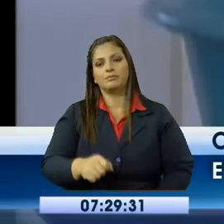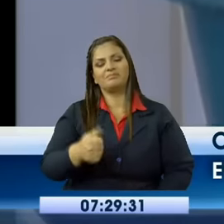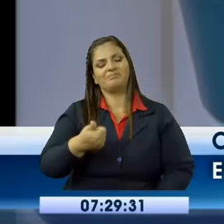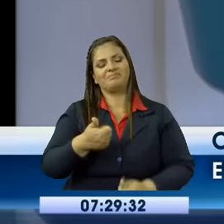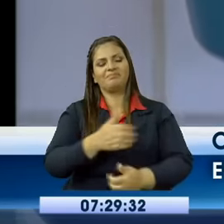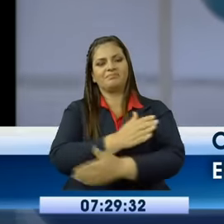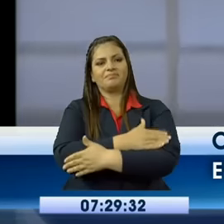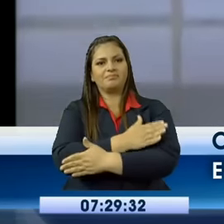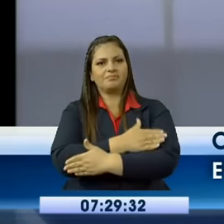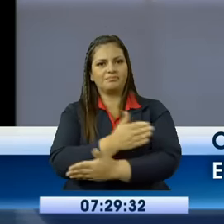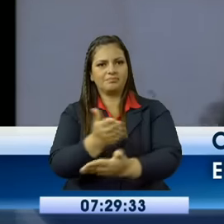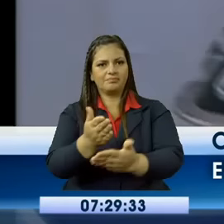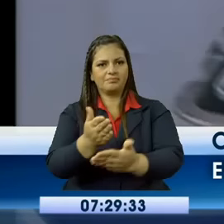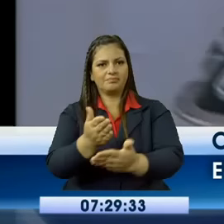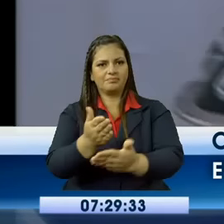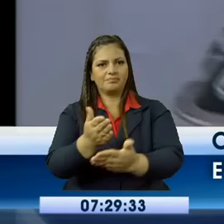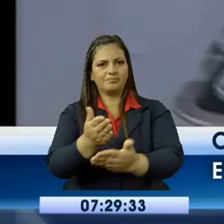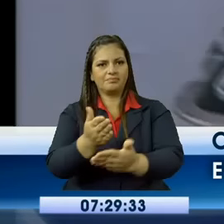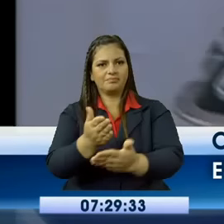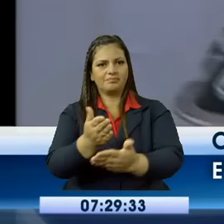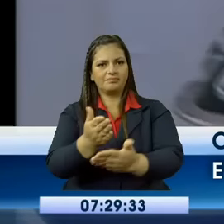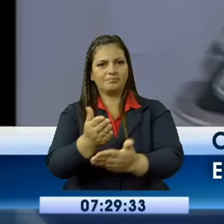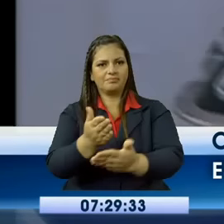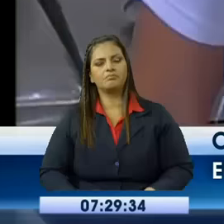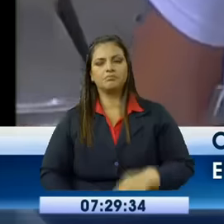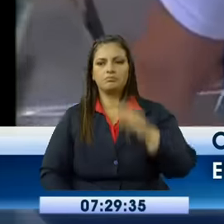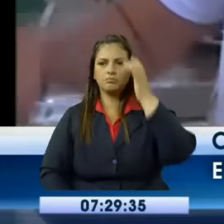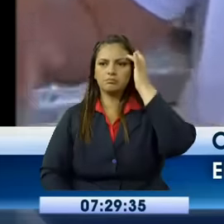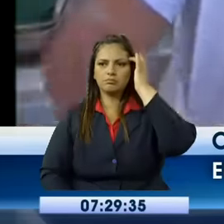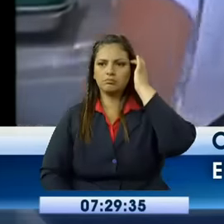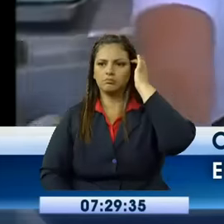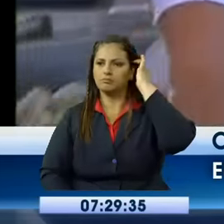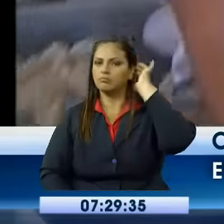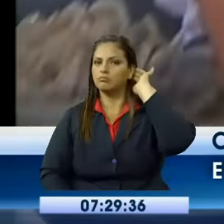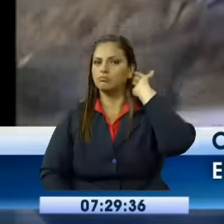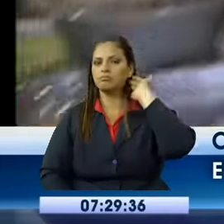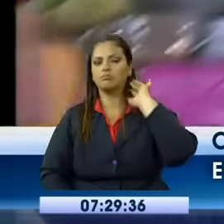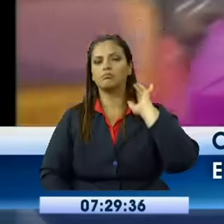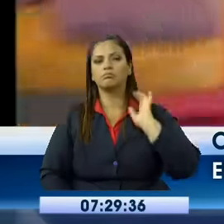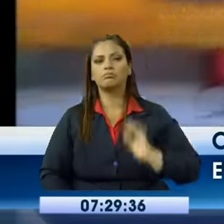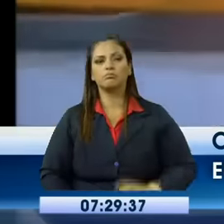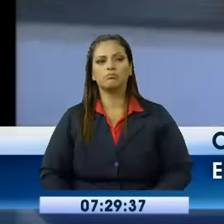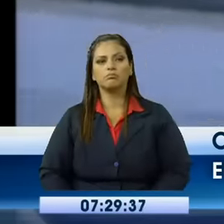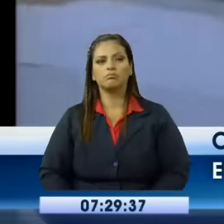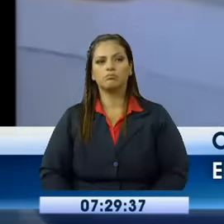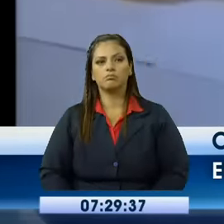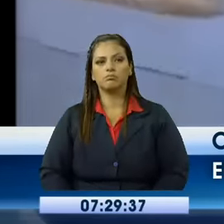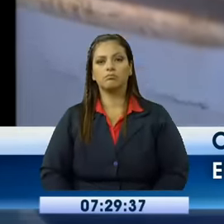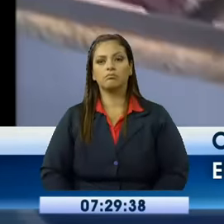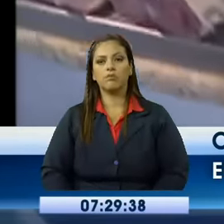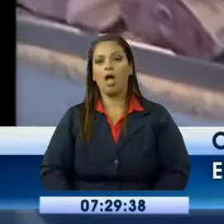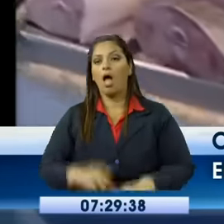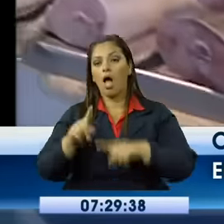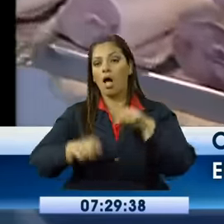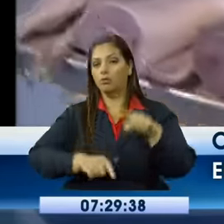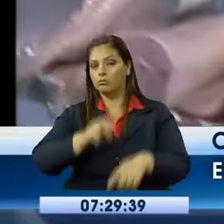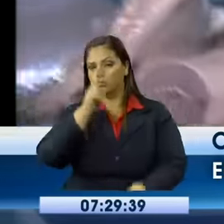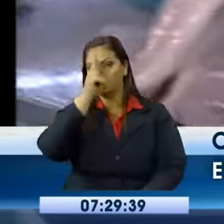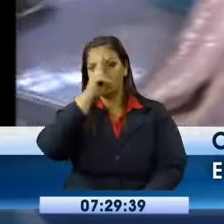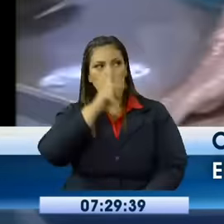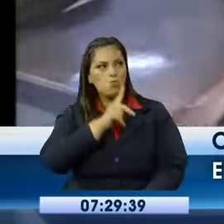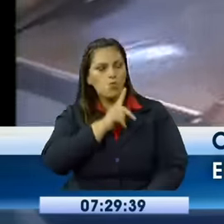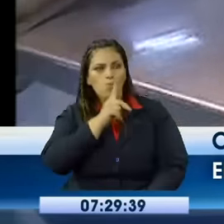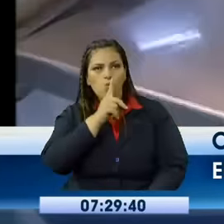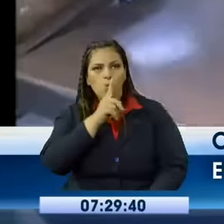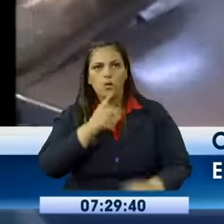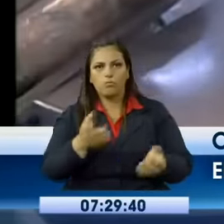Que todos sean como usted. Ah, ya, gracias. Porque, amén, porque muchas balanzas son decomisadas durante este tipo de controles de la